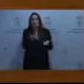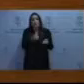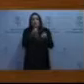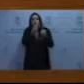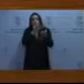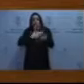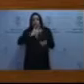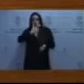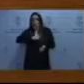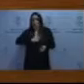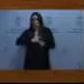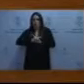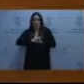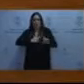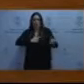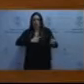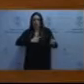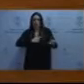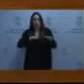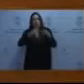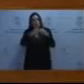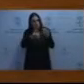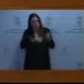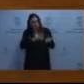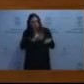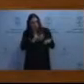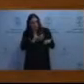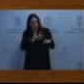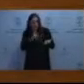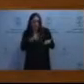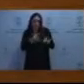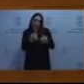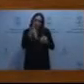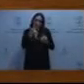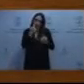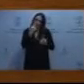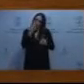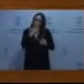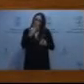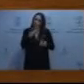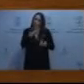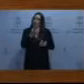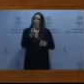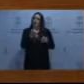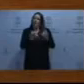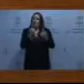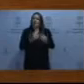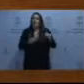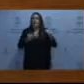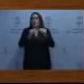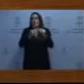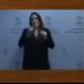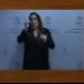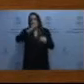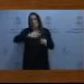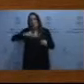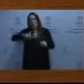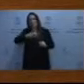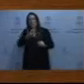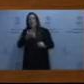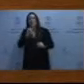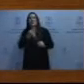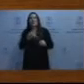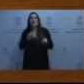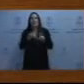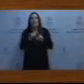sino que son de las fuerzas sindicales, poco sospechosas en muchos casos de coincidir con nuestros planteamientos, en los que hablaron de caos